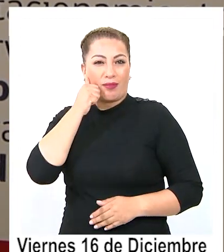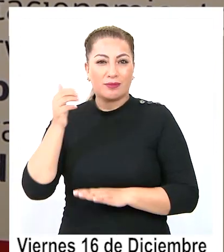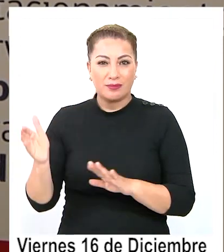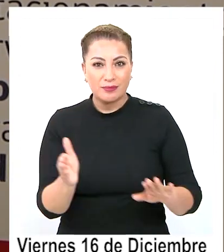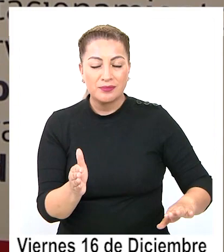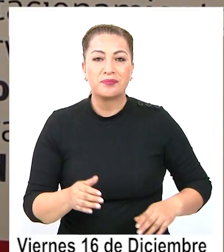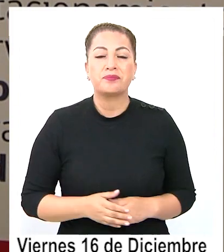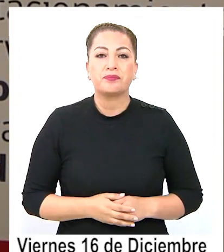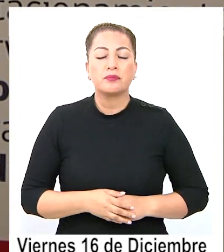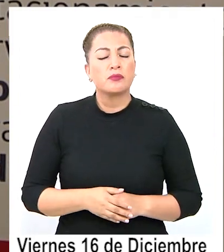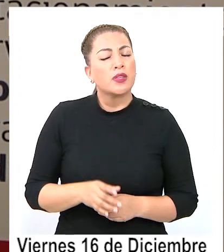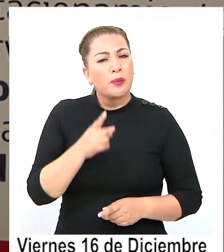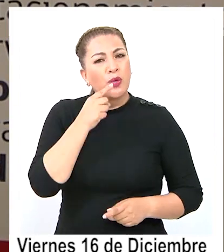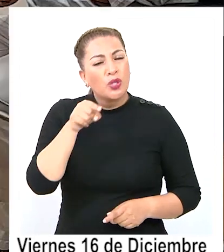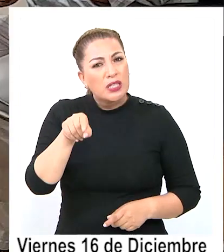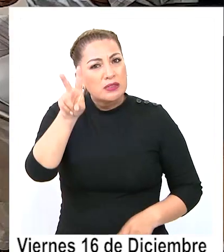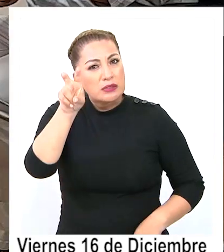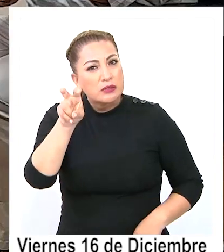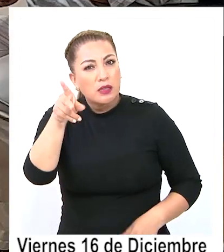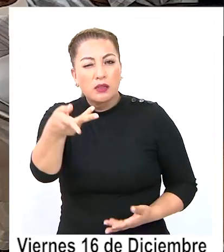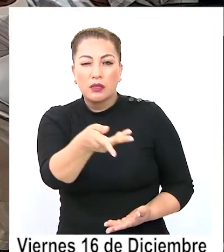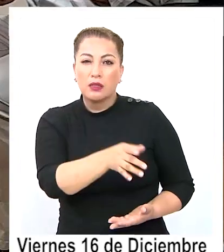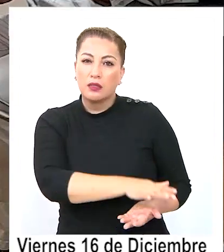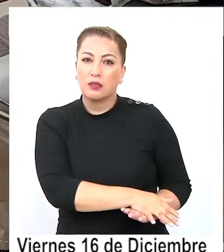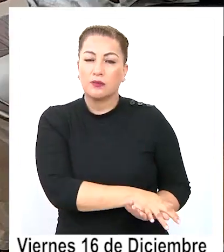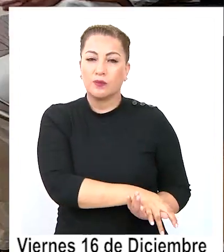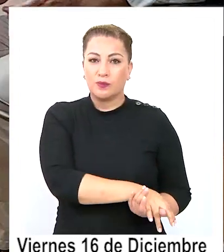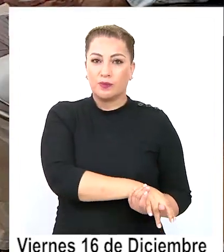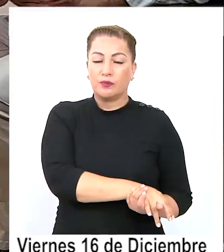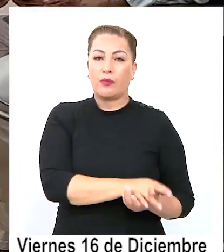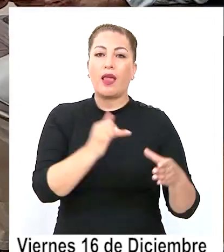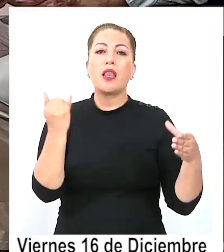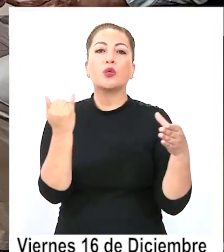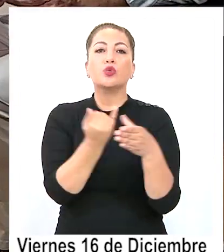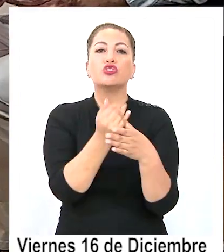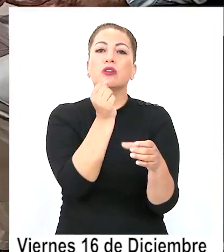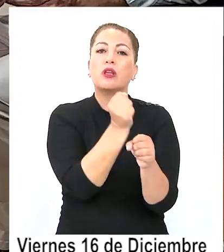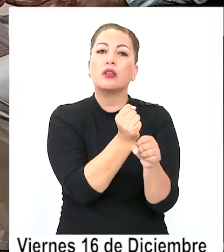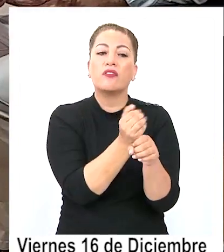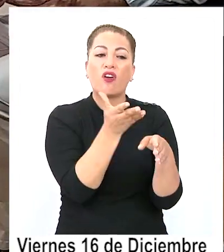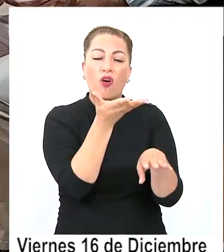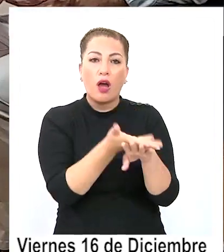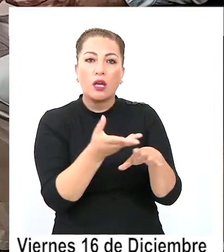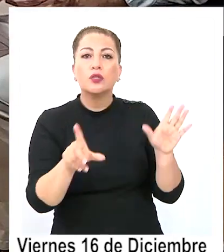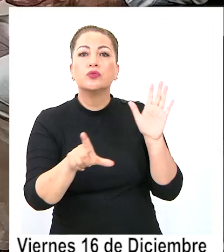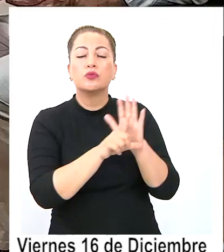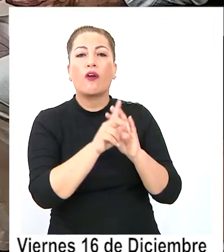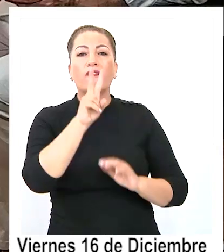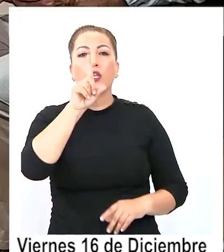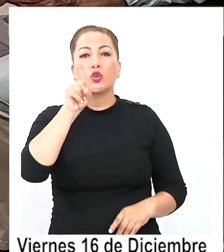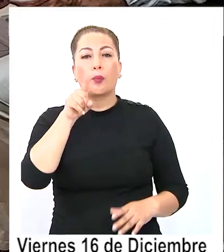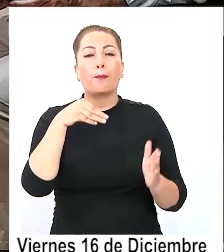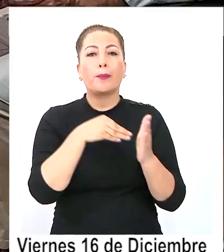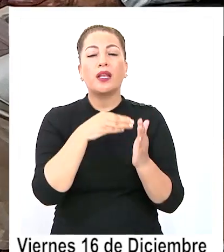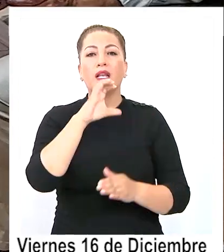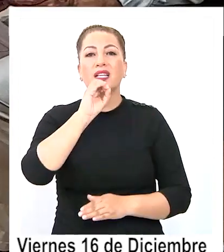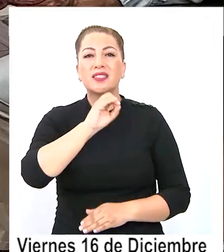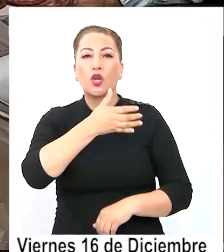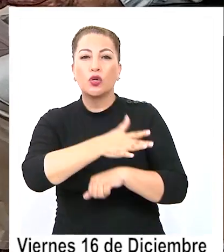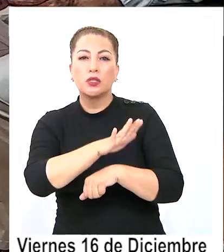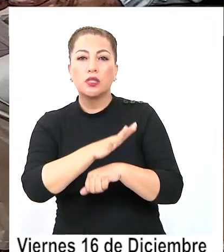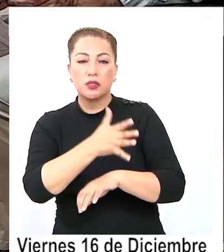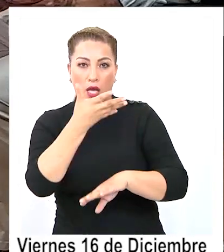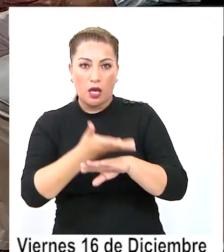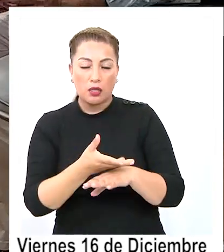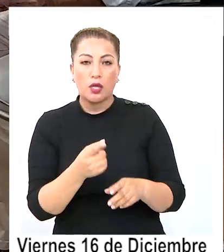ese sentido, ¿cierto?, a propósito de este tema de la inclusión laboral, ¿cierto?, hay una ley que es la 21.015 que establece una reserva de